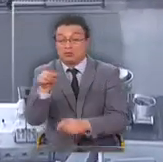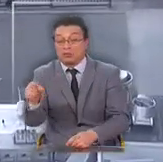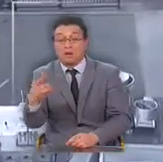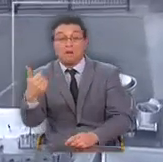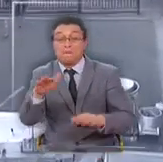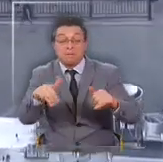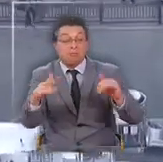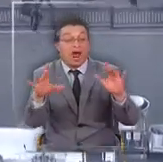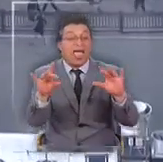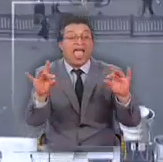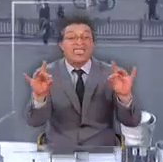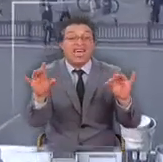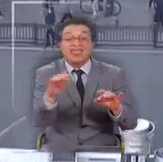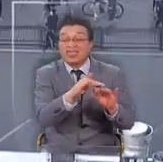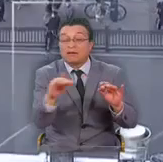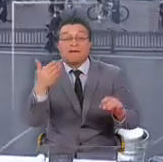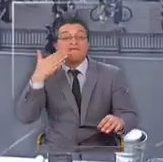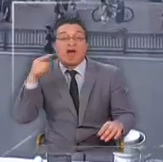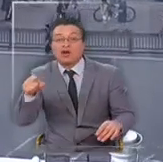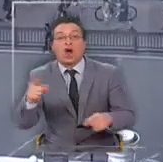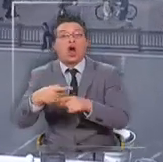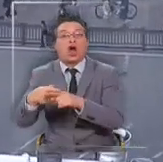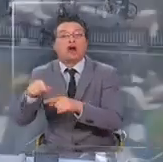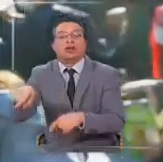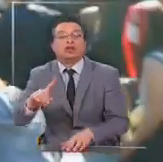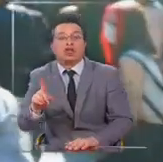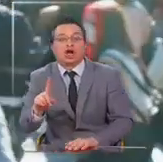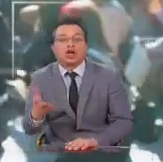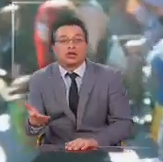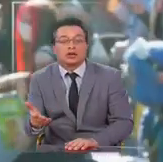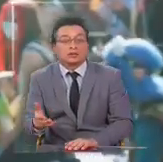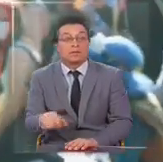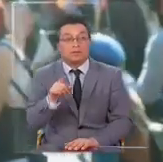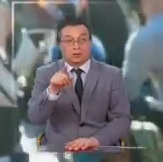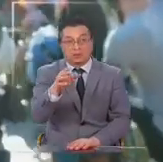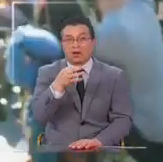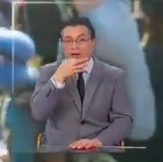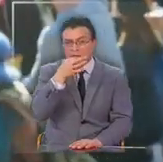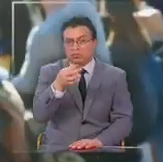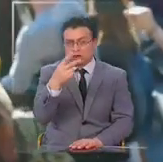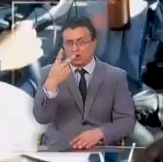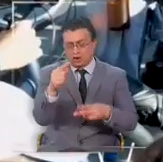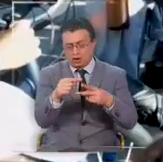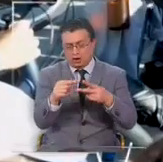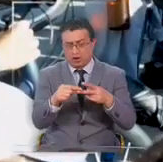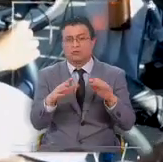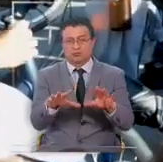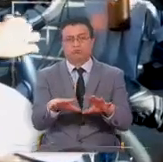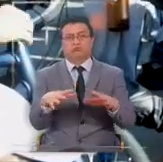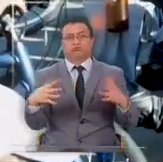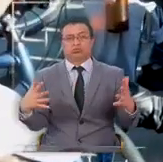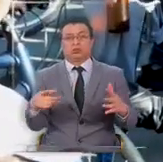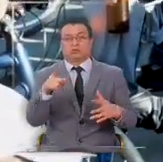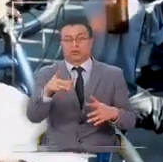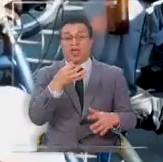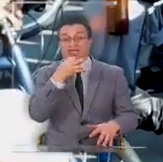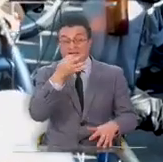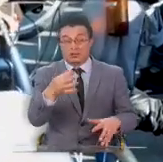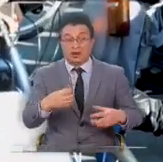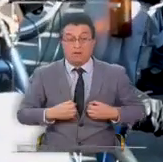de la misma edad, pero de raza blanca. Ahora, usted ha utilizado dos conceptos que me llaman la atención. Alberto dijo